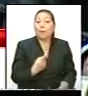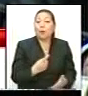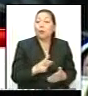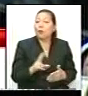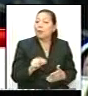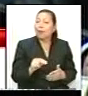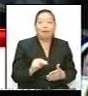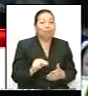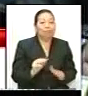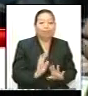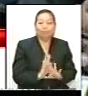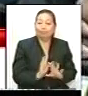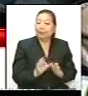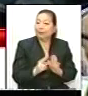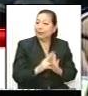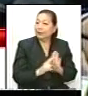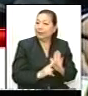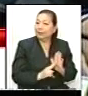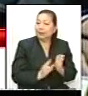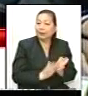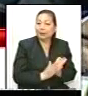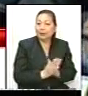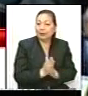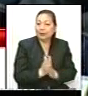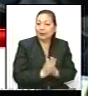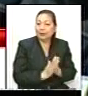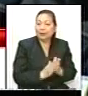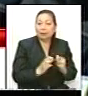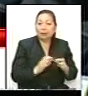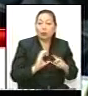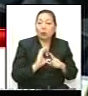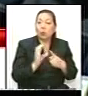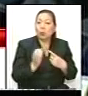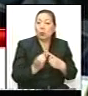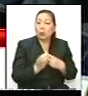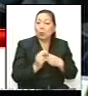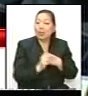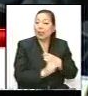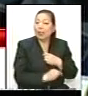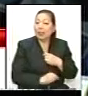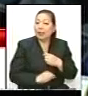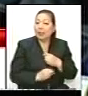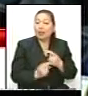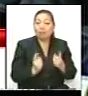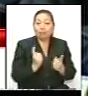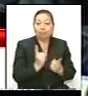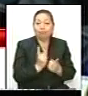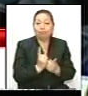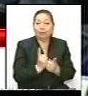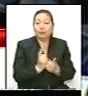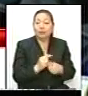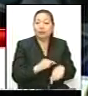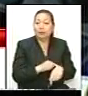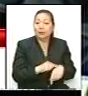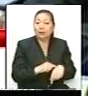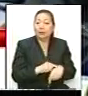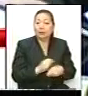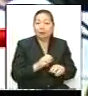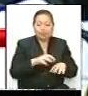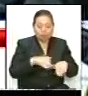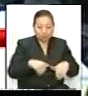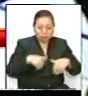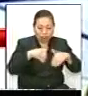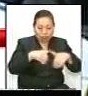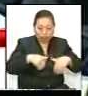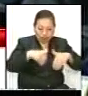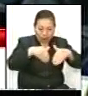no haber registrado los bienes integrantes del patrimonio cultural de la nación encontrados durante las excavaciones.